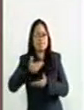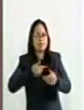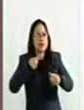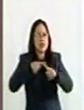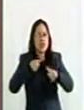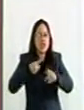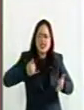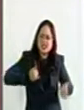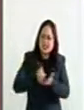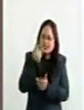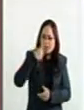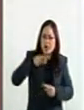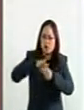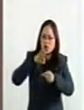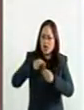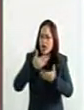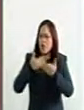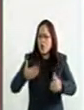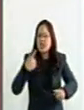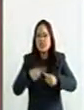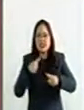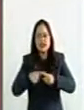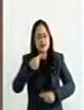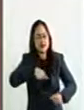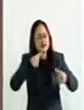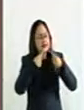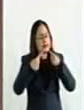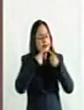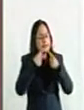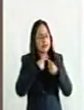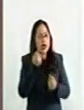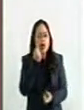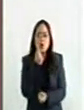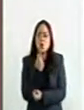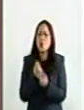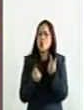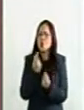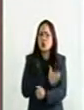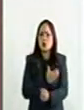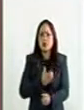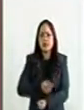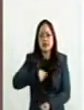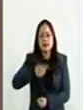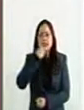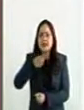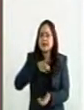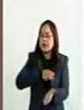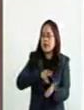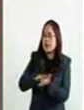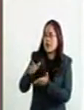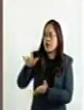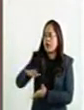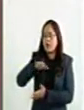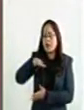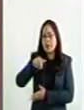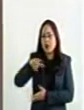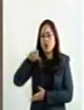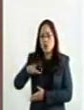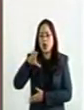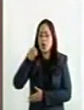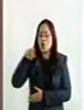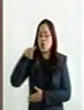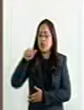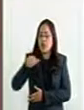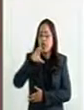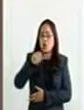deberíamos votar en esta ocasión. Algunos de nuestros compañeros propusieron que diéramos nuestro apoyo a Manuel J. Cloutier, nuestro